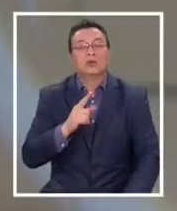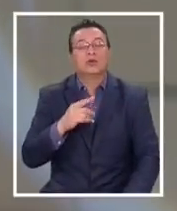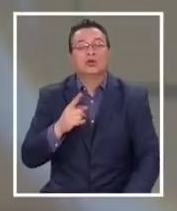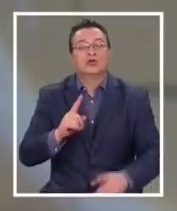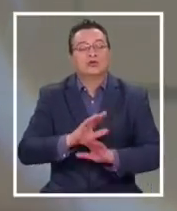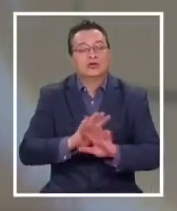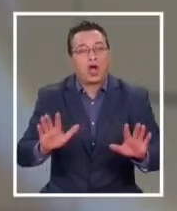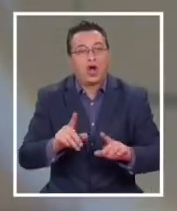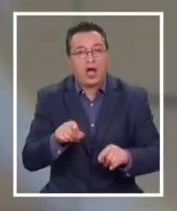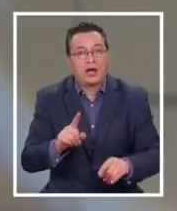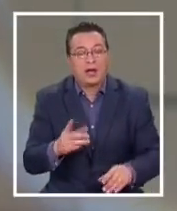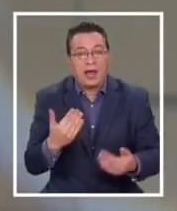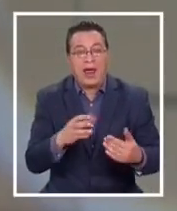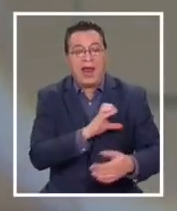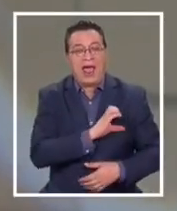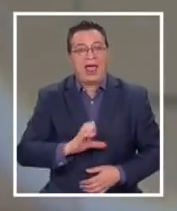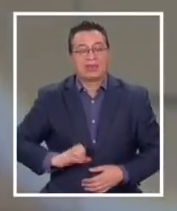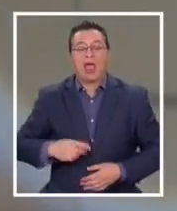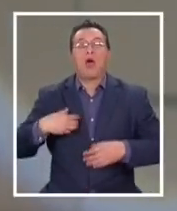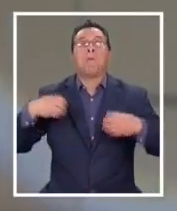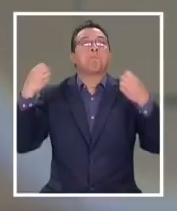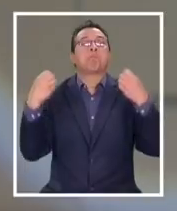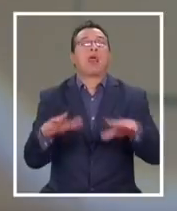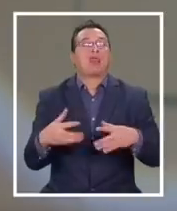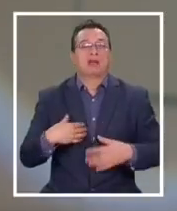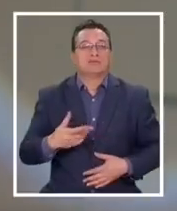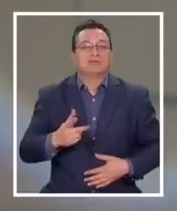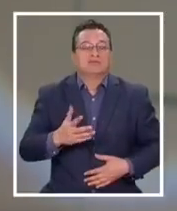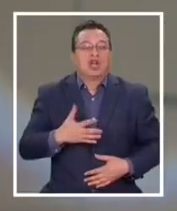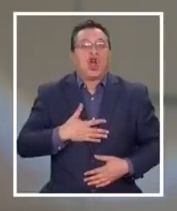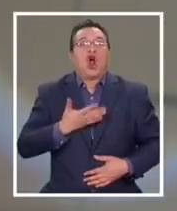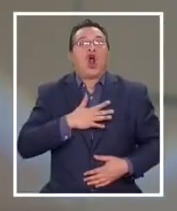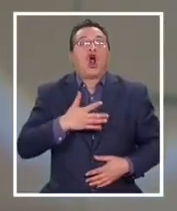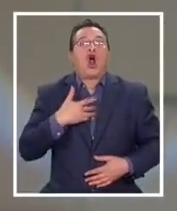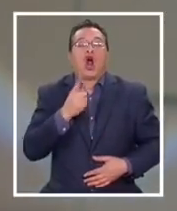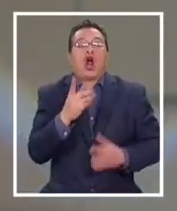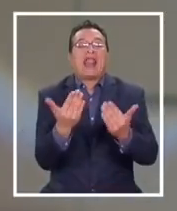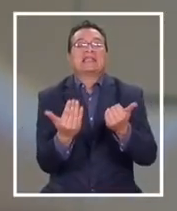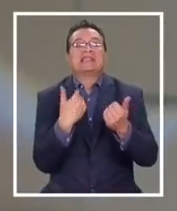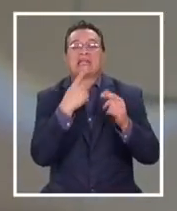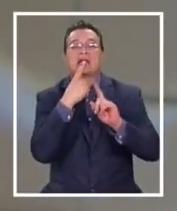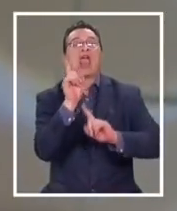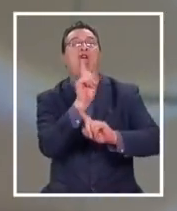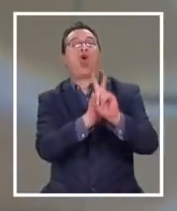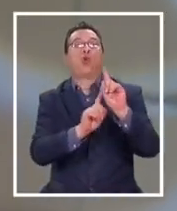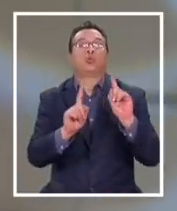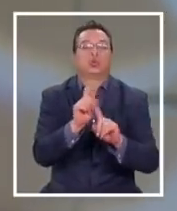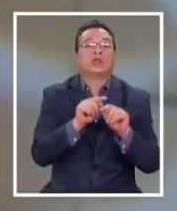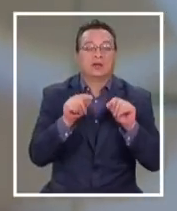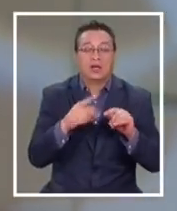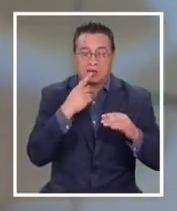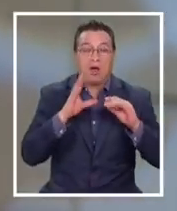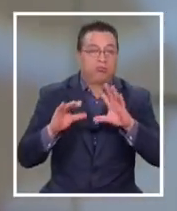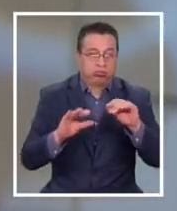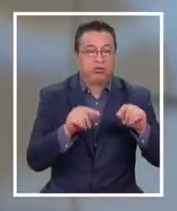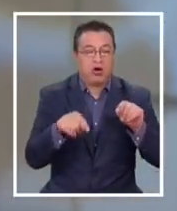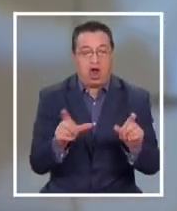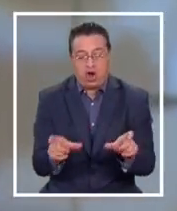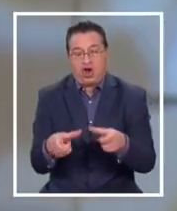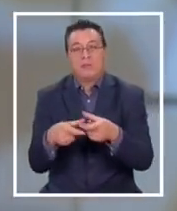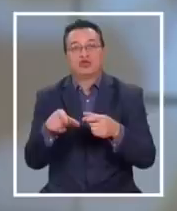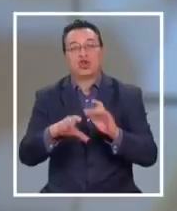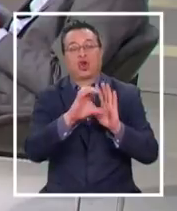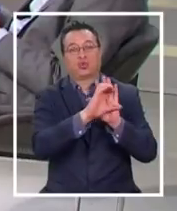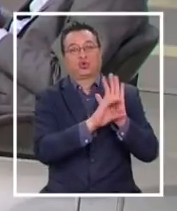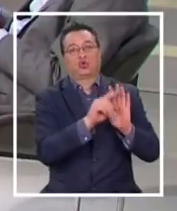otro, exactamente. Es el Estado el que les falla. Y por eso es que es un proyecto muy emblemático, muy importante para nosotros, y ya se está discutiendo en la Comisión de Constitución